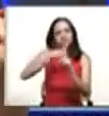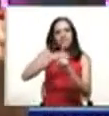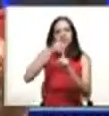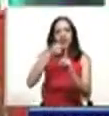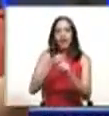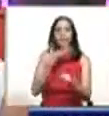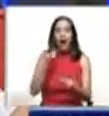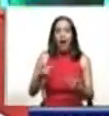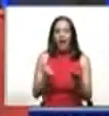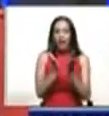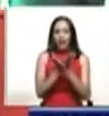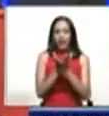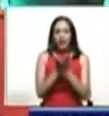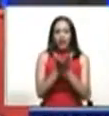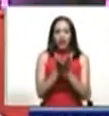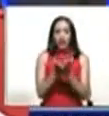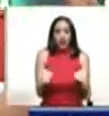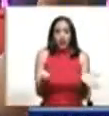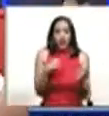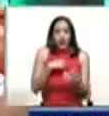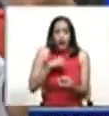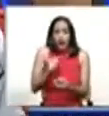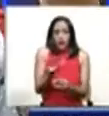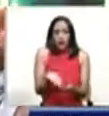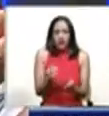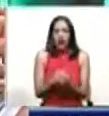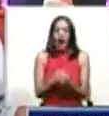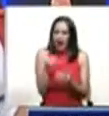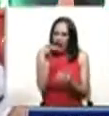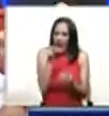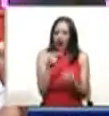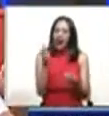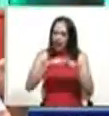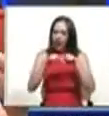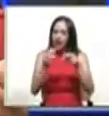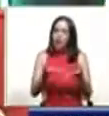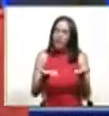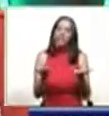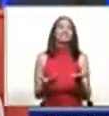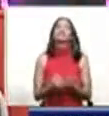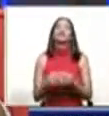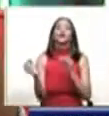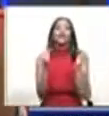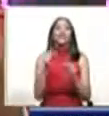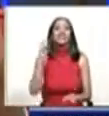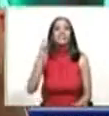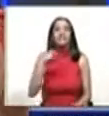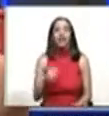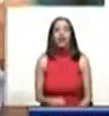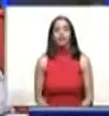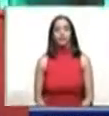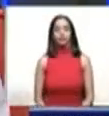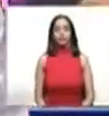estudiantil que el estudiantado nuestro no la está dando, hermano. O sea, es una crítica constructiva, es un debate que es necesario dar. O sea, el debate va más